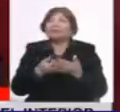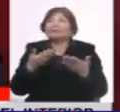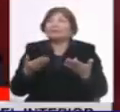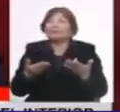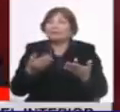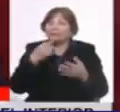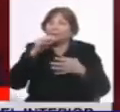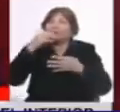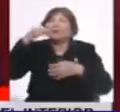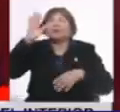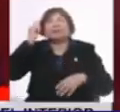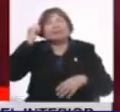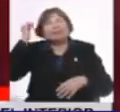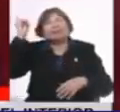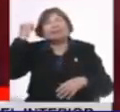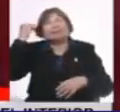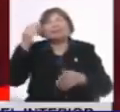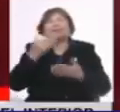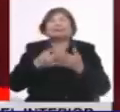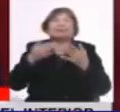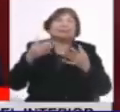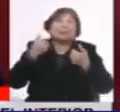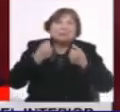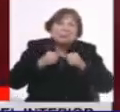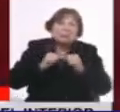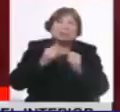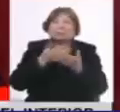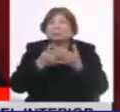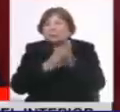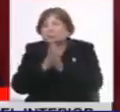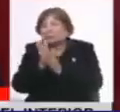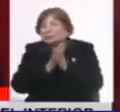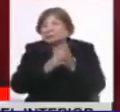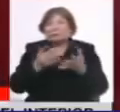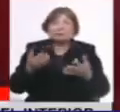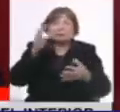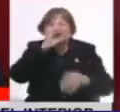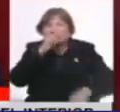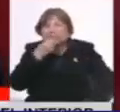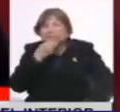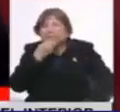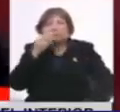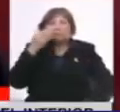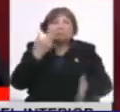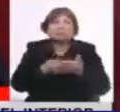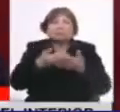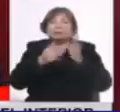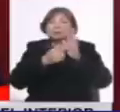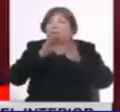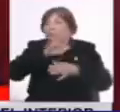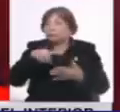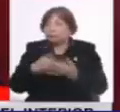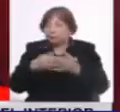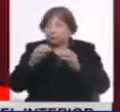son subjetividades, lo que hay son intenciones, deseos, ¿no?, de buscar una prueba a todo